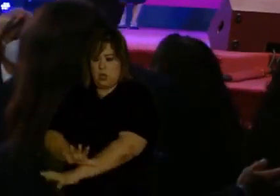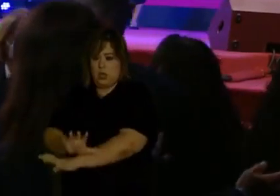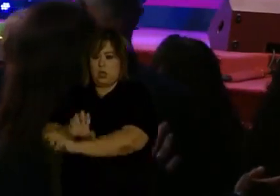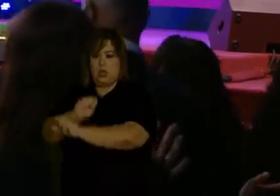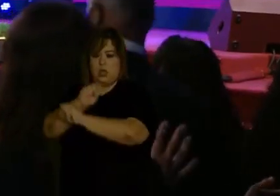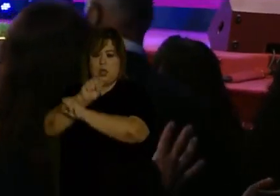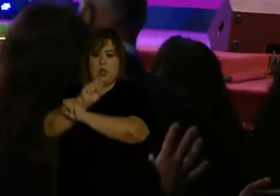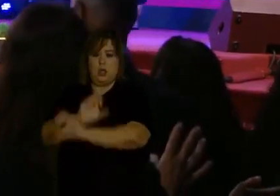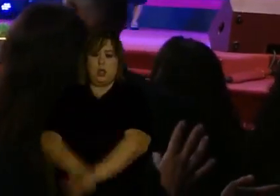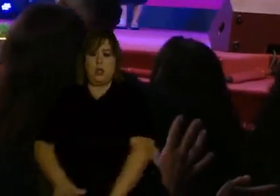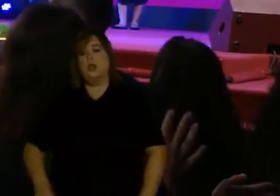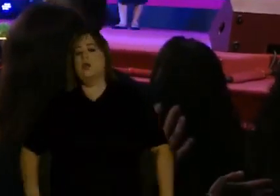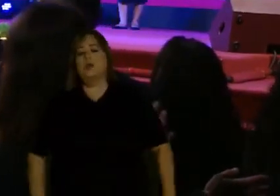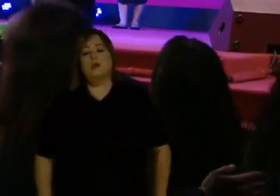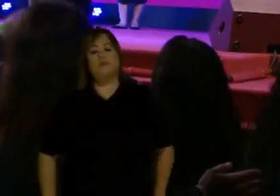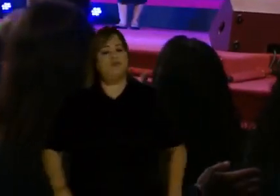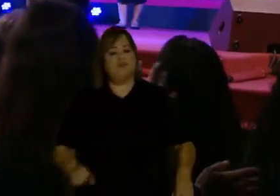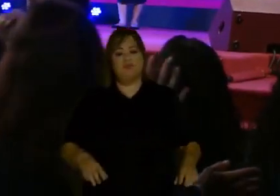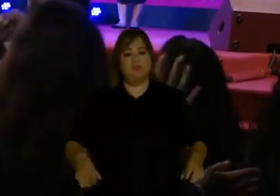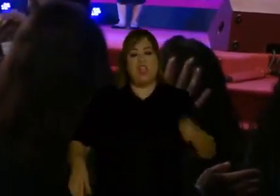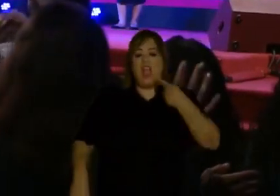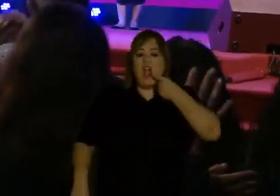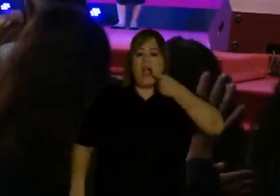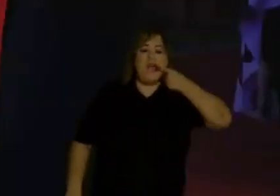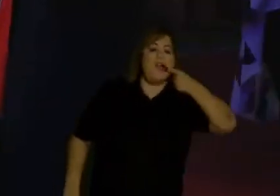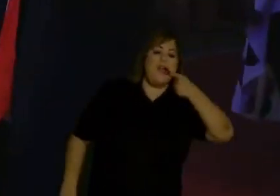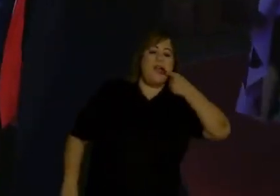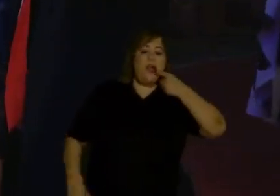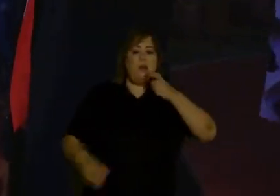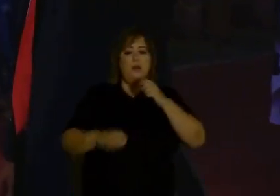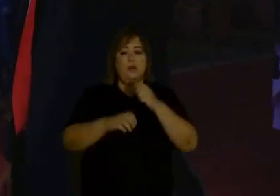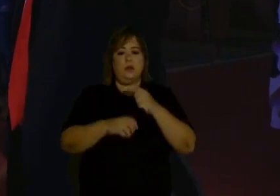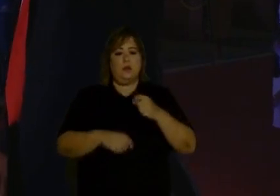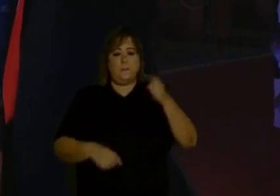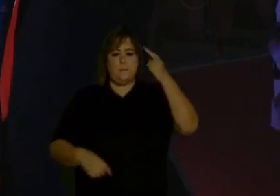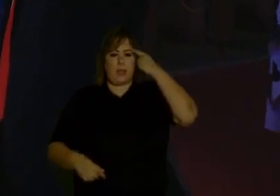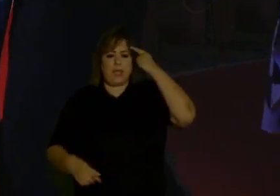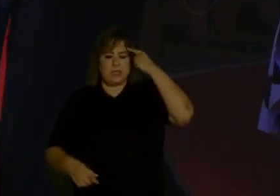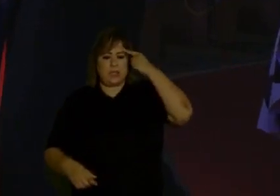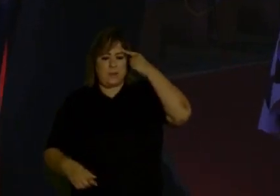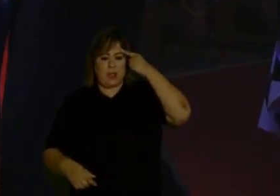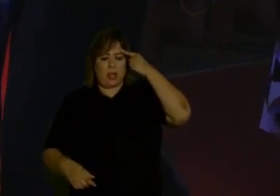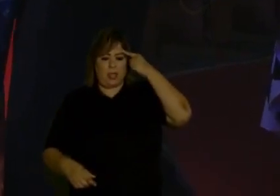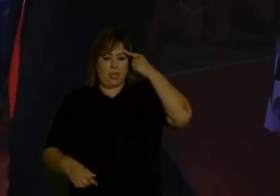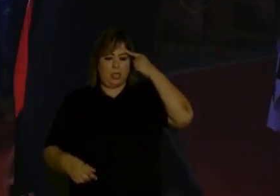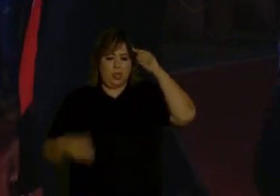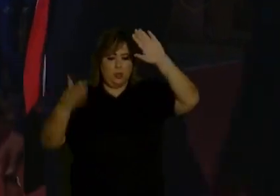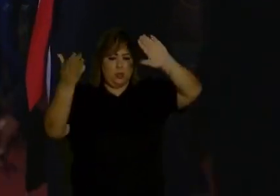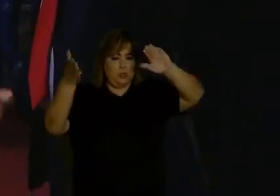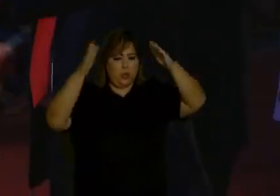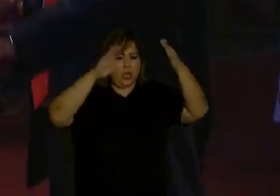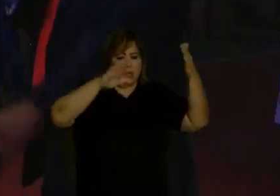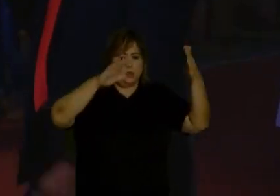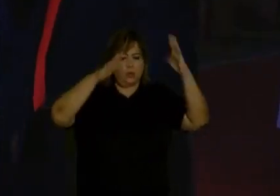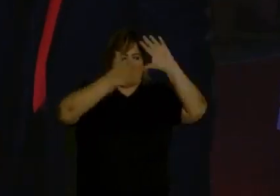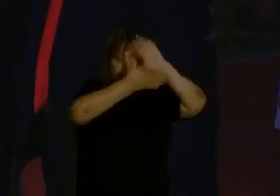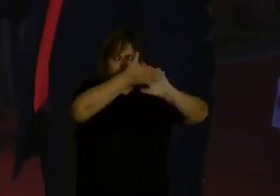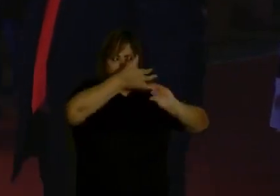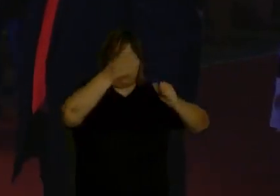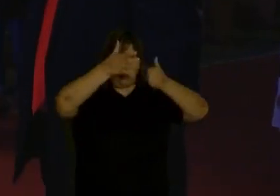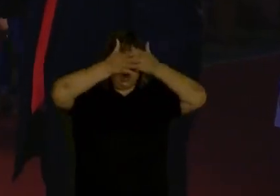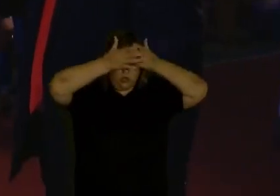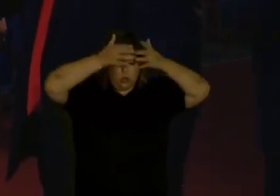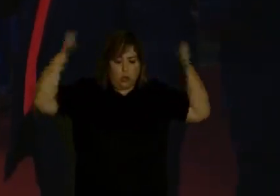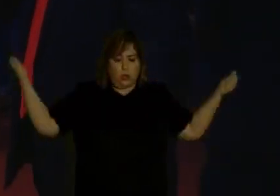al suelo. Ahora mismo ataduras son quitadas, todo pensamiento suicida, todo pensamiento de destrucción se va en el nombre de Jesús.